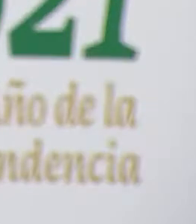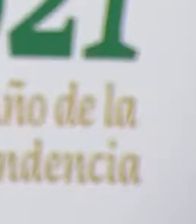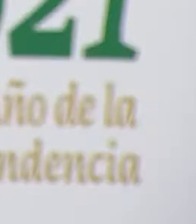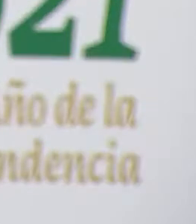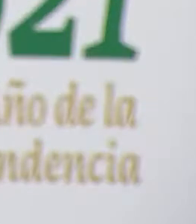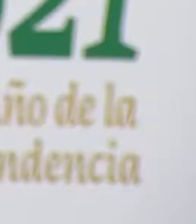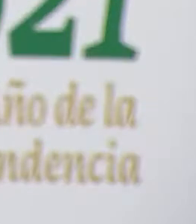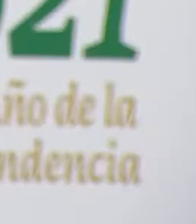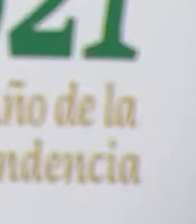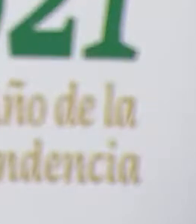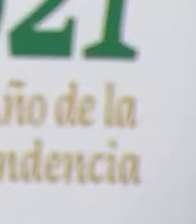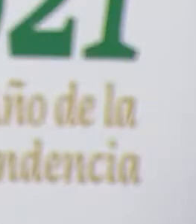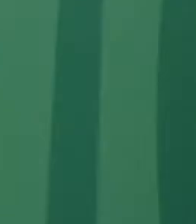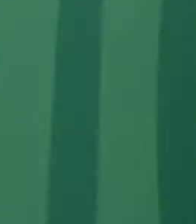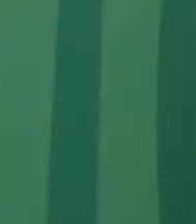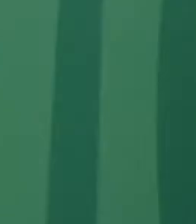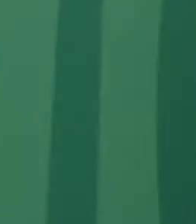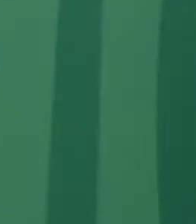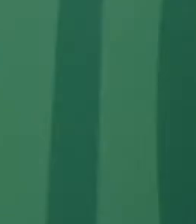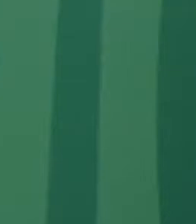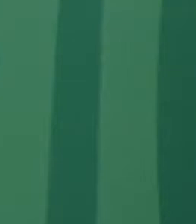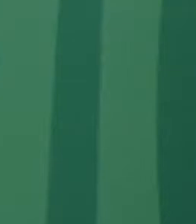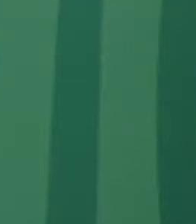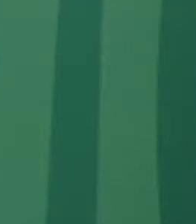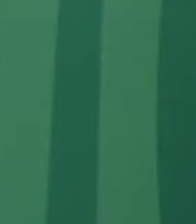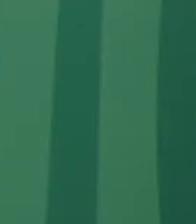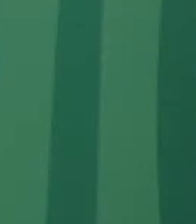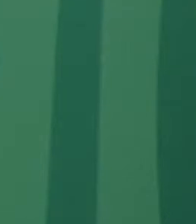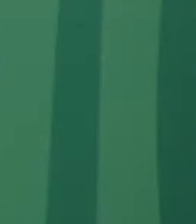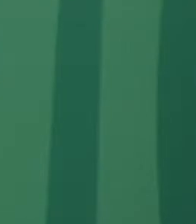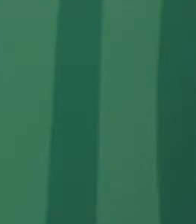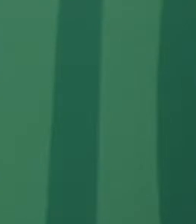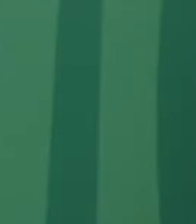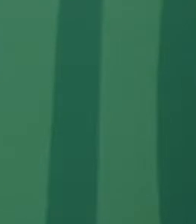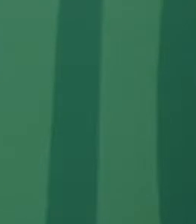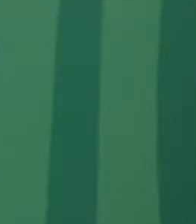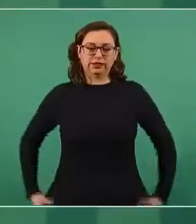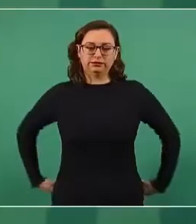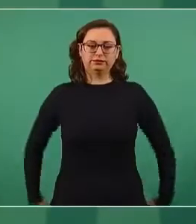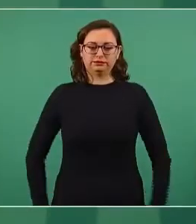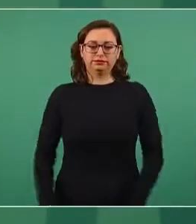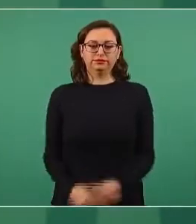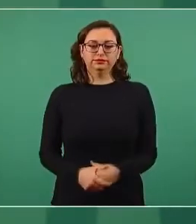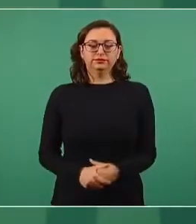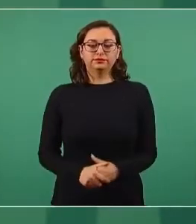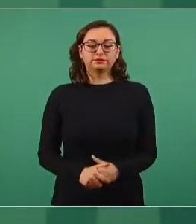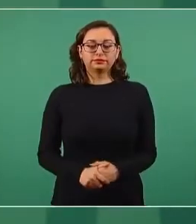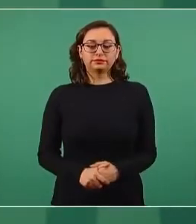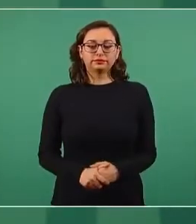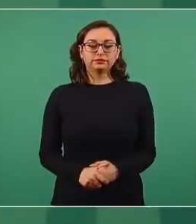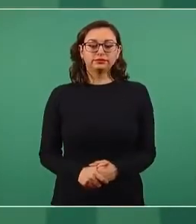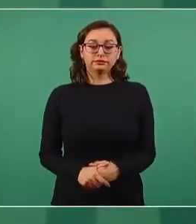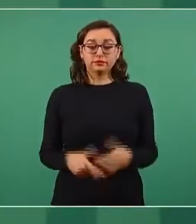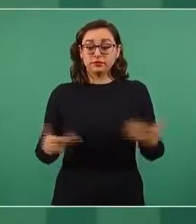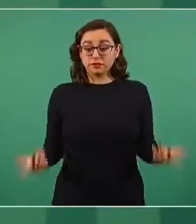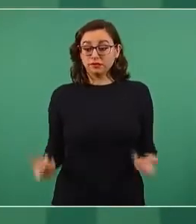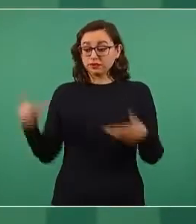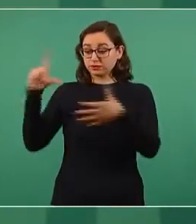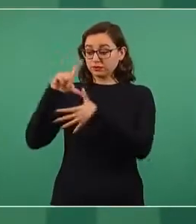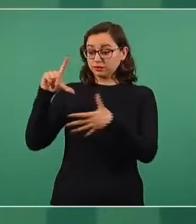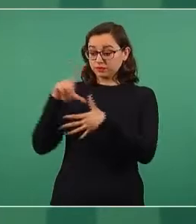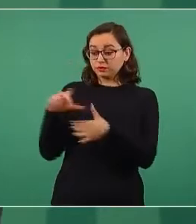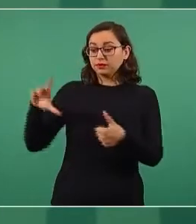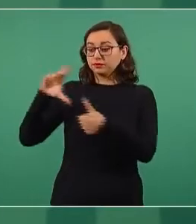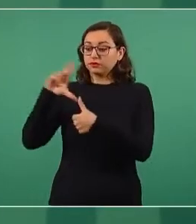Caribeños. En esa sesión se invitó a los diferentes países para que presentaran las vacunas que